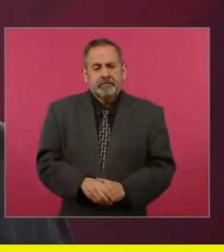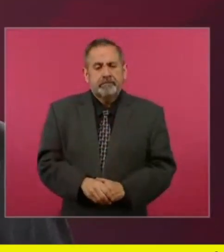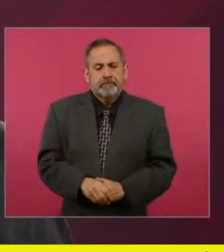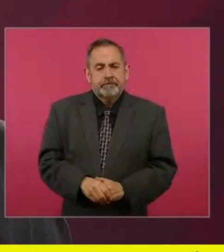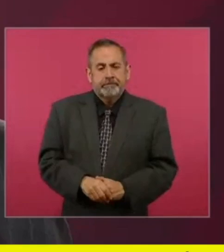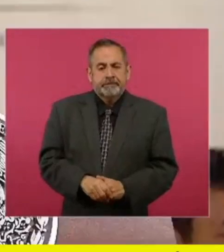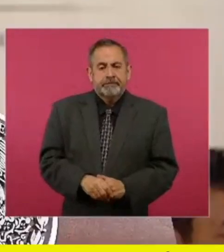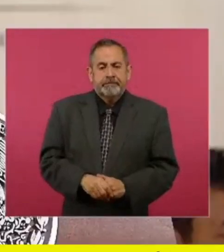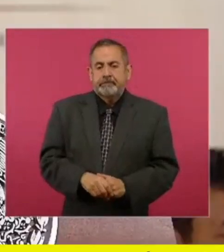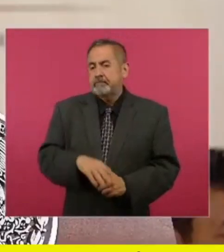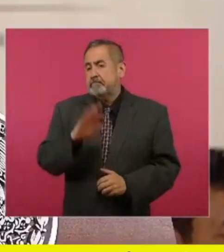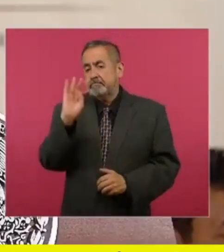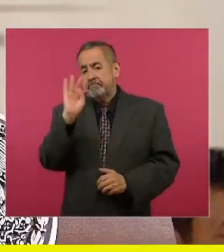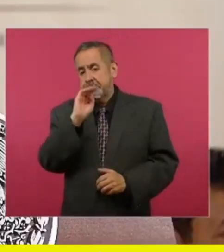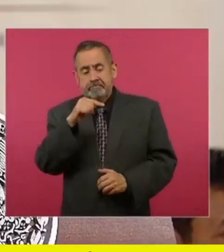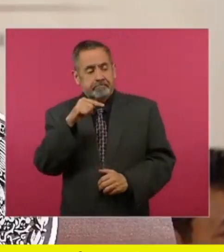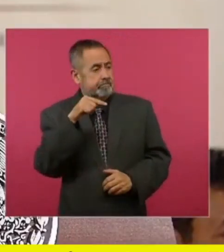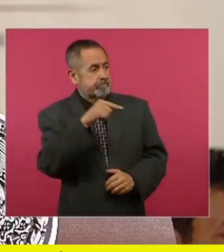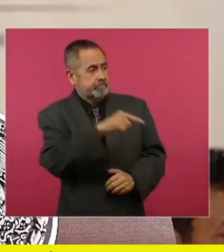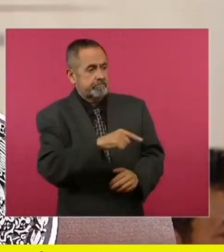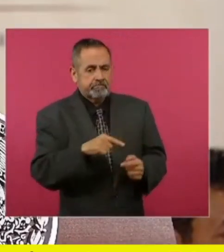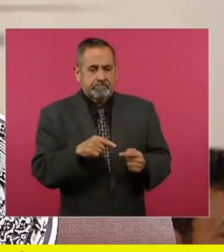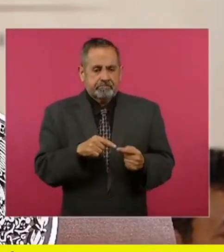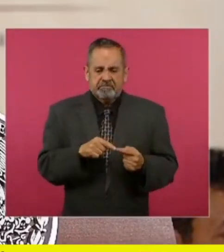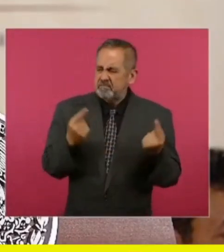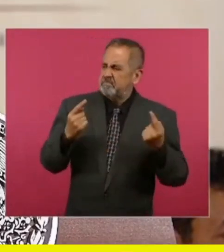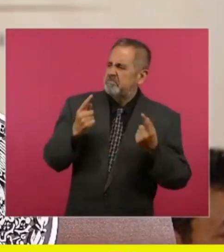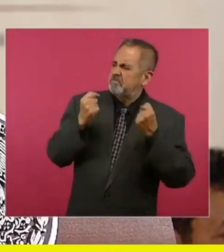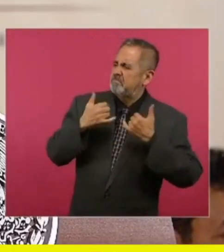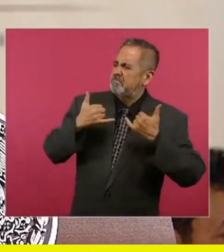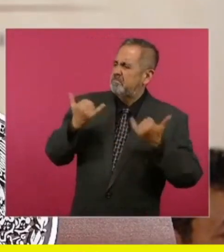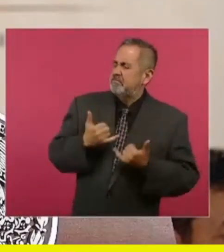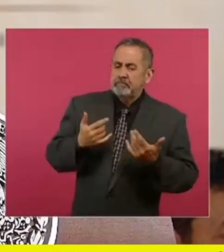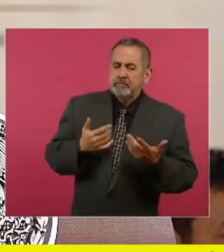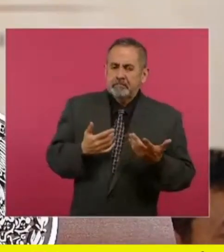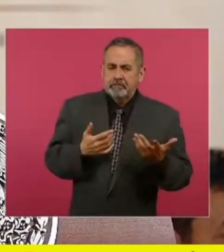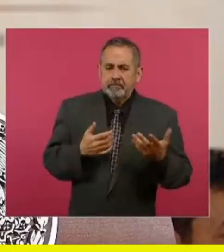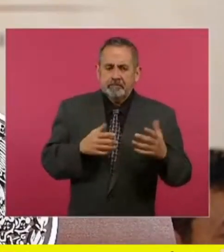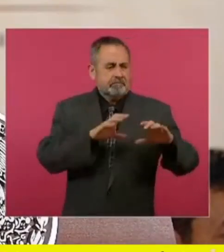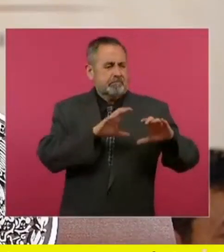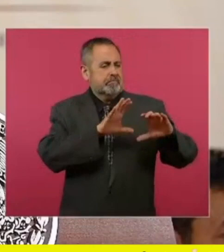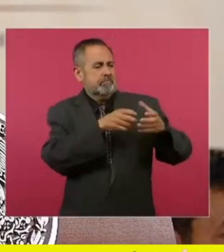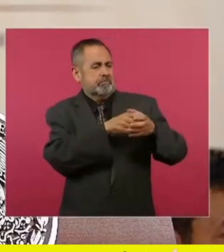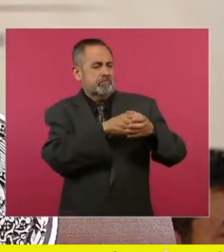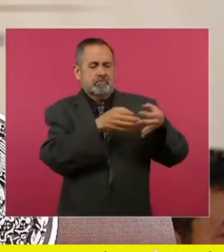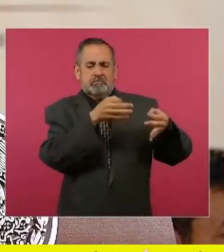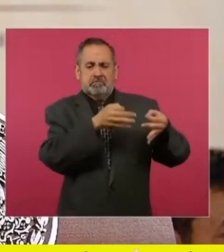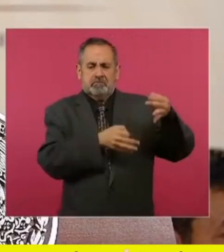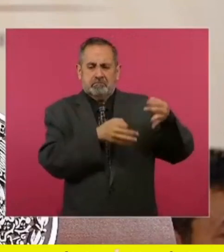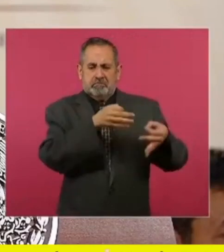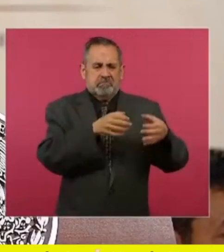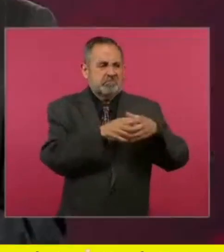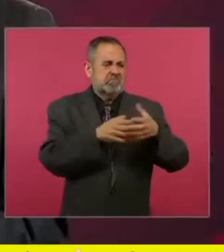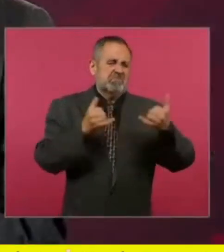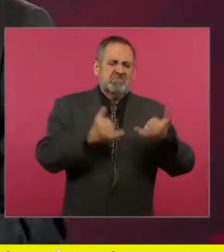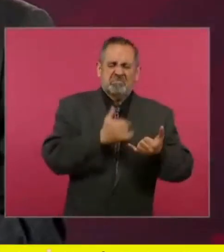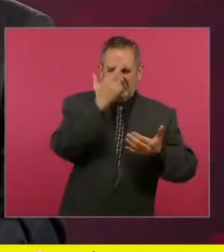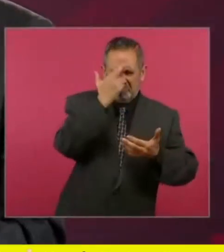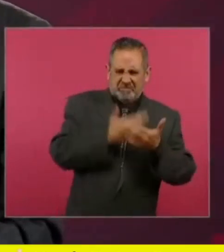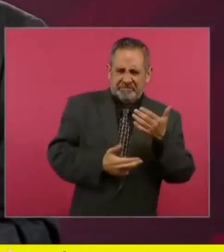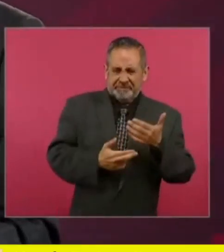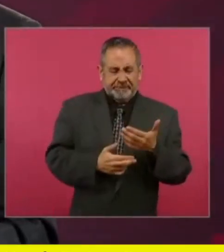cometer actos arbitrarios desde los poderes judiciales cuando